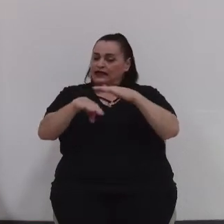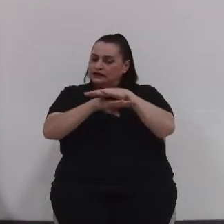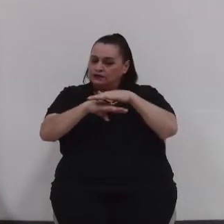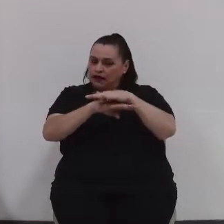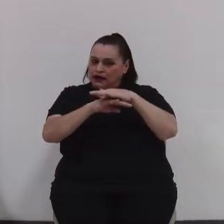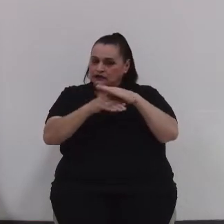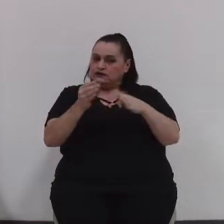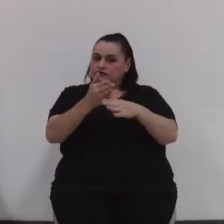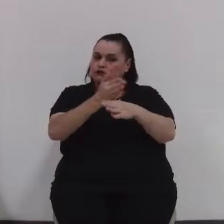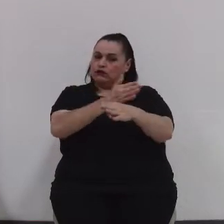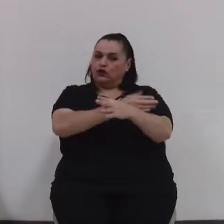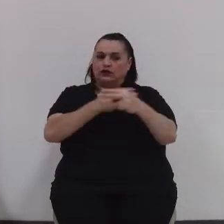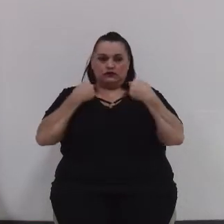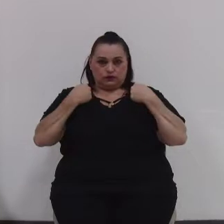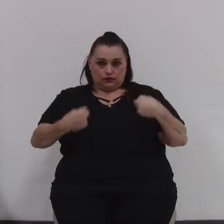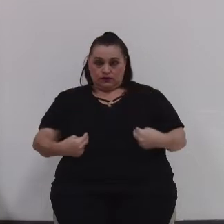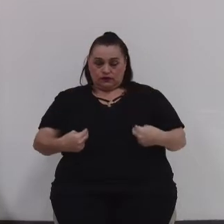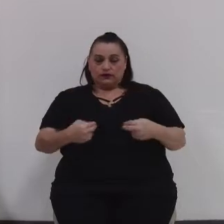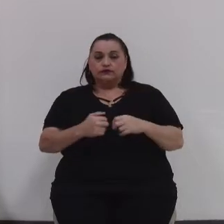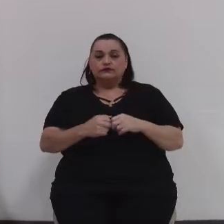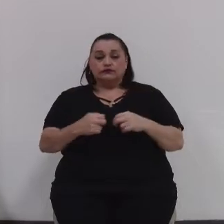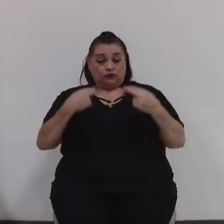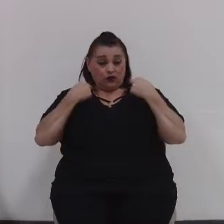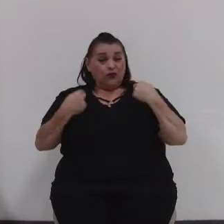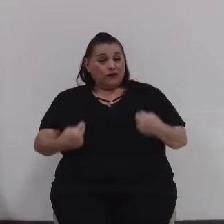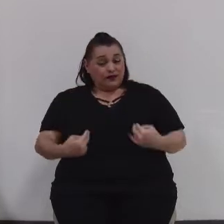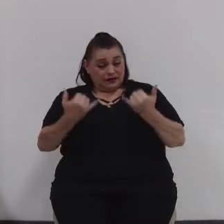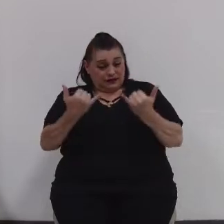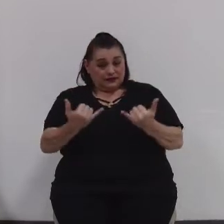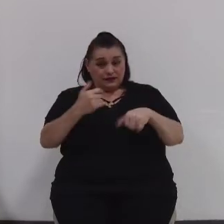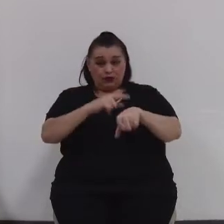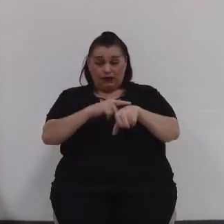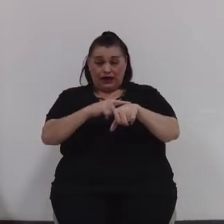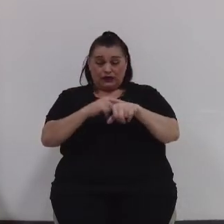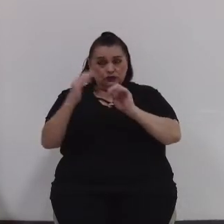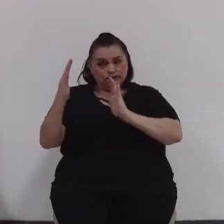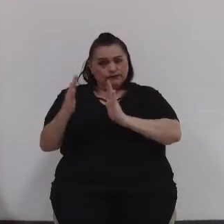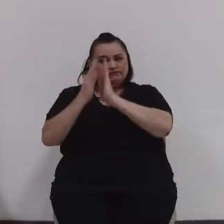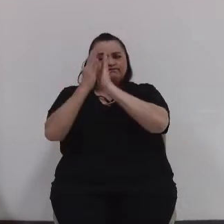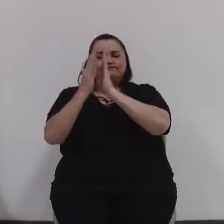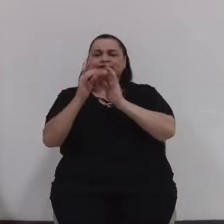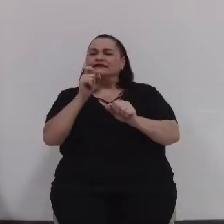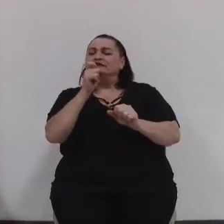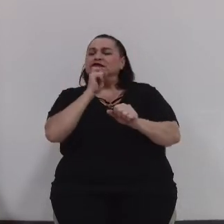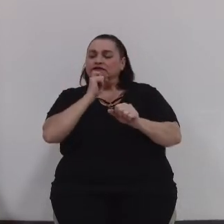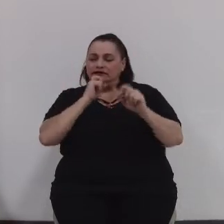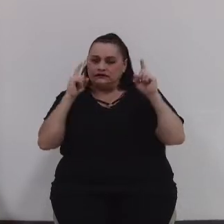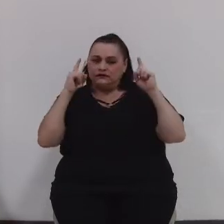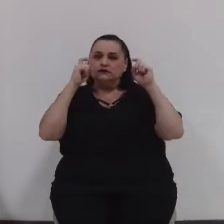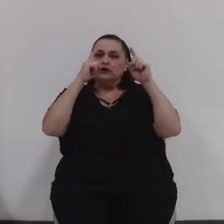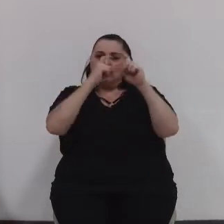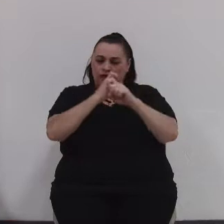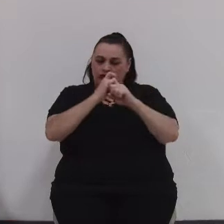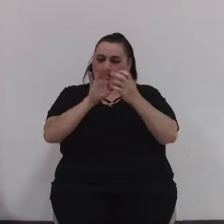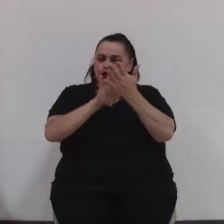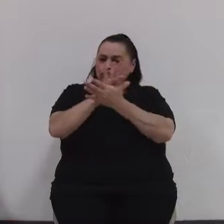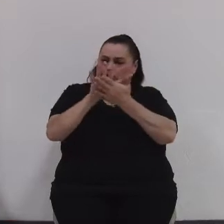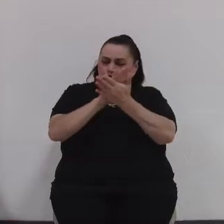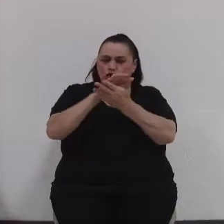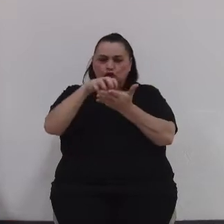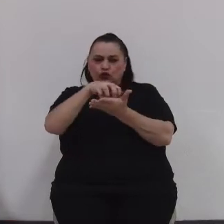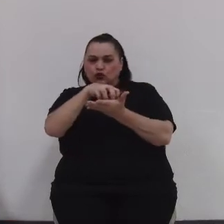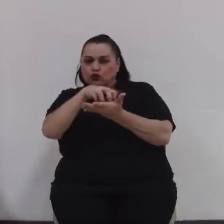progreso humano. La humanidad se encuentra frente a un intrincado complejo de incertidumbres que